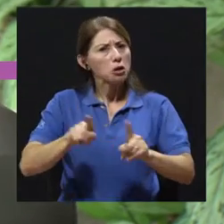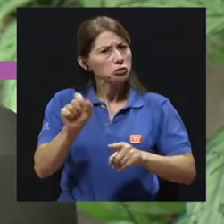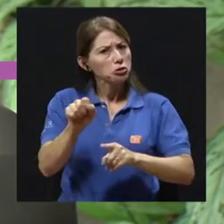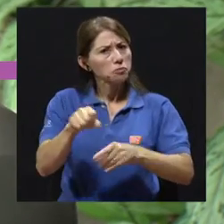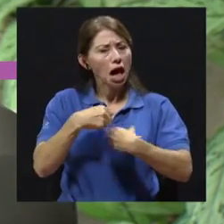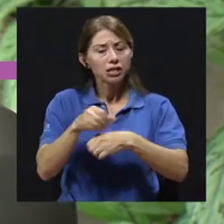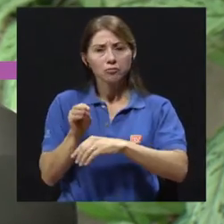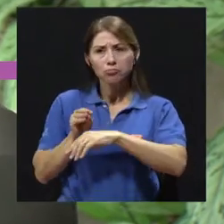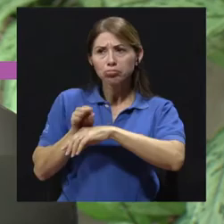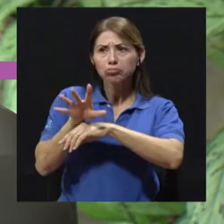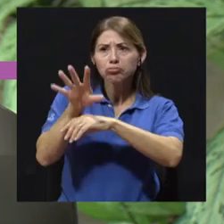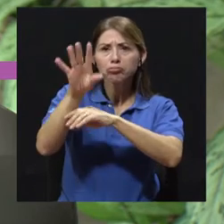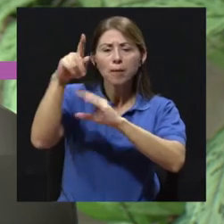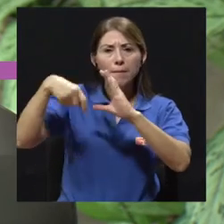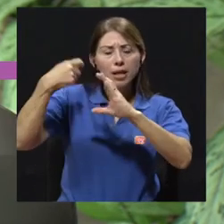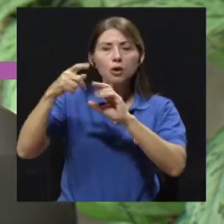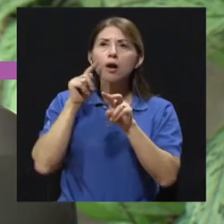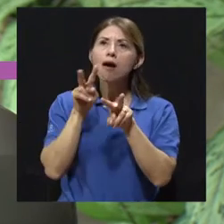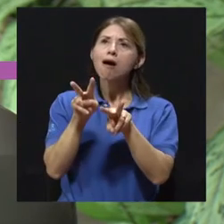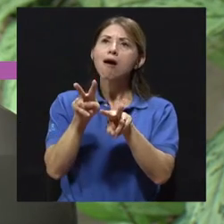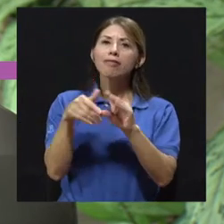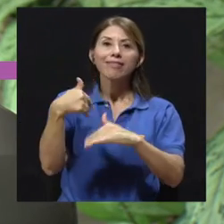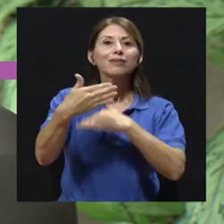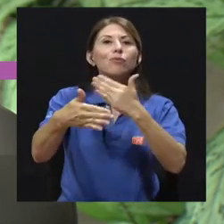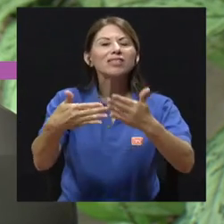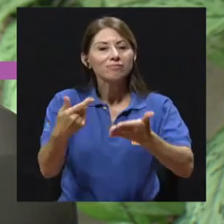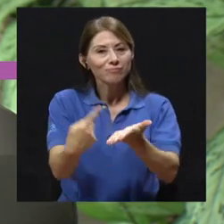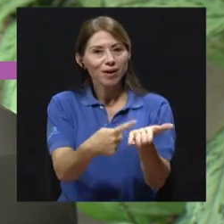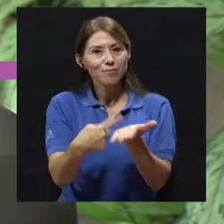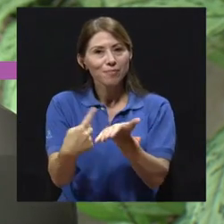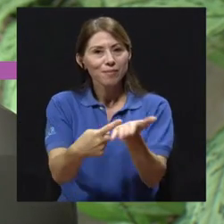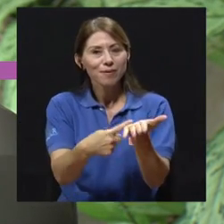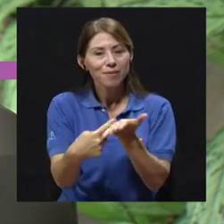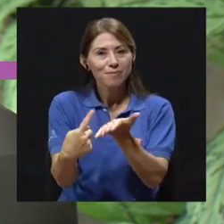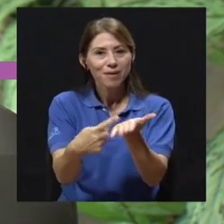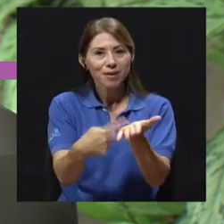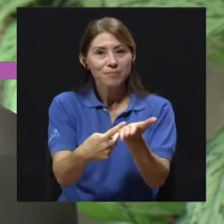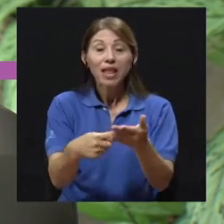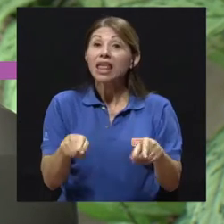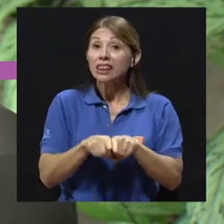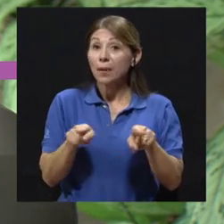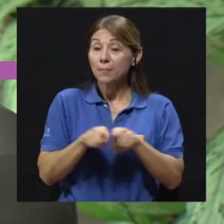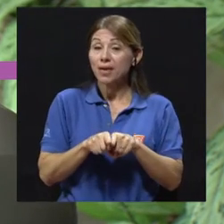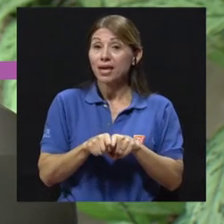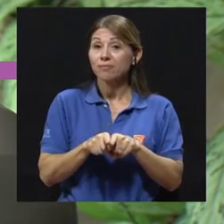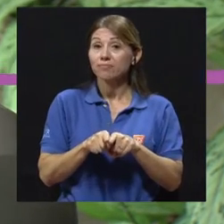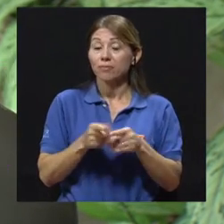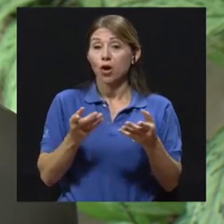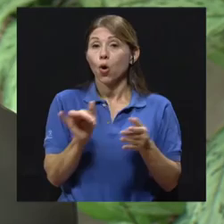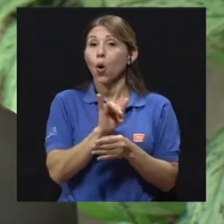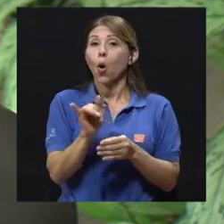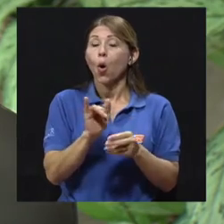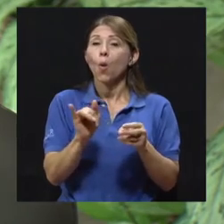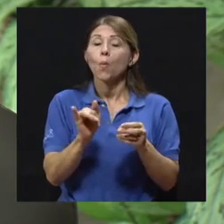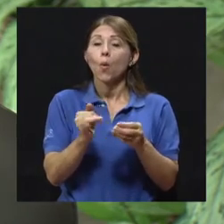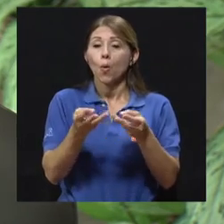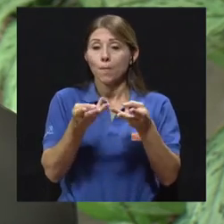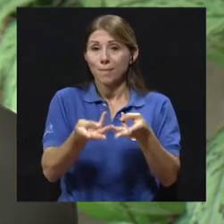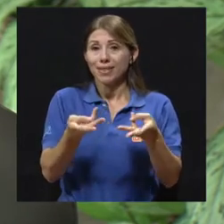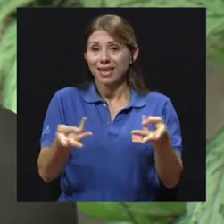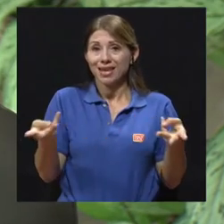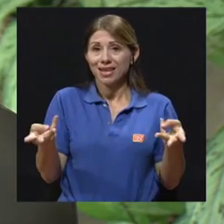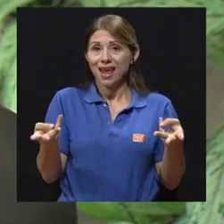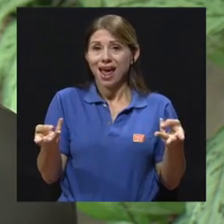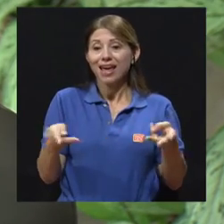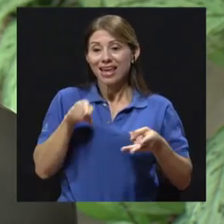hecho cineforos, ¿verdad? O incluso dentro de algunas materias, este material se pasa, no necesariamente como un eje